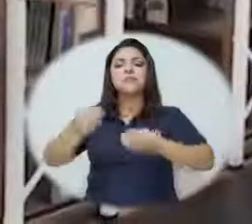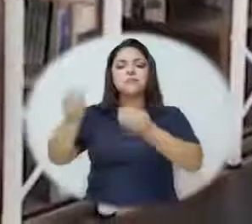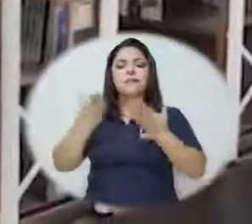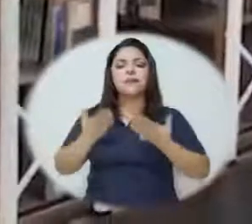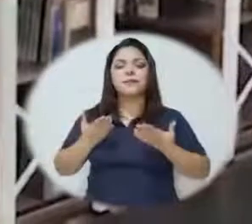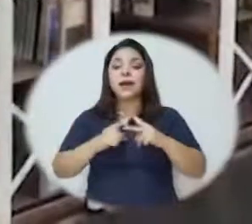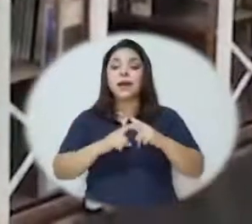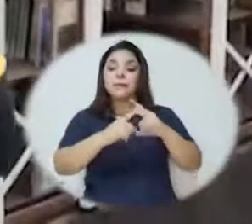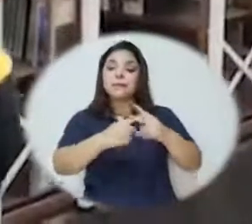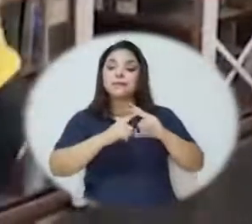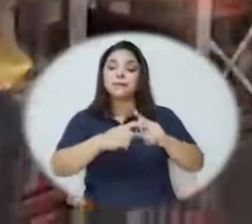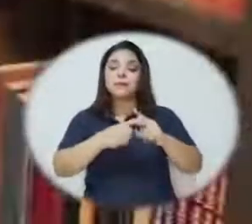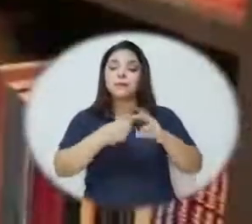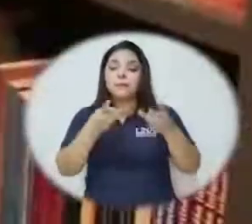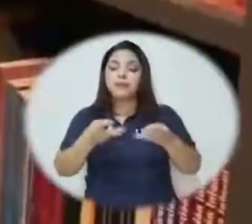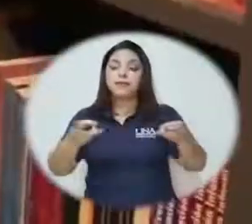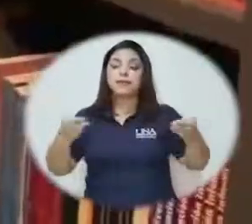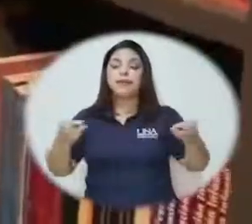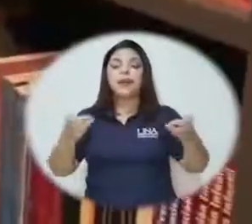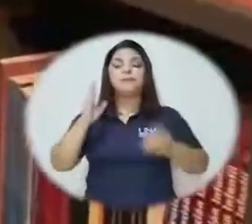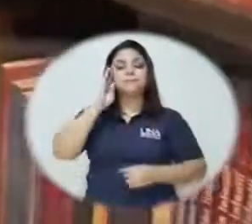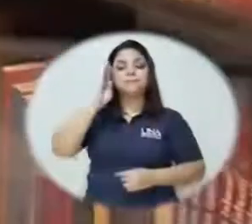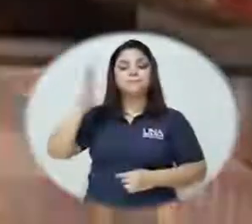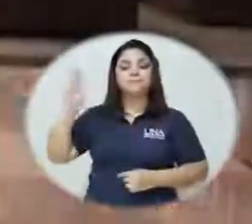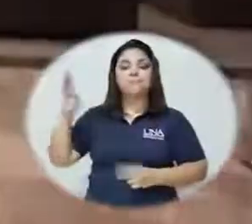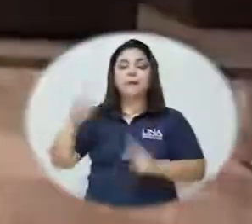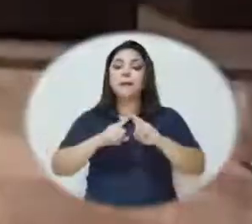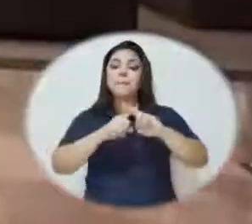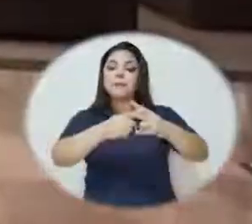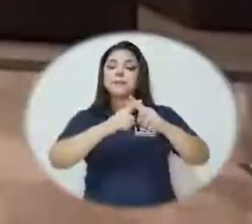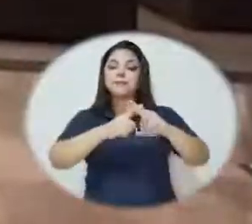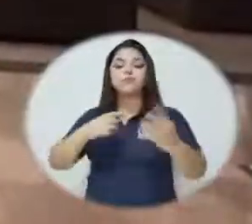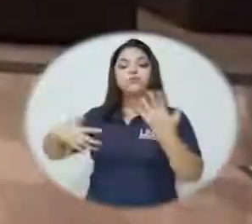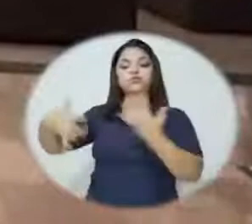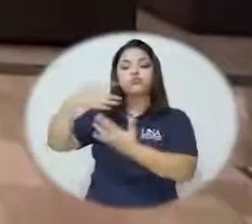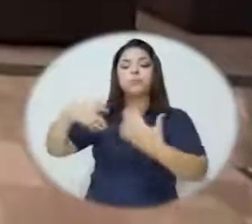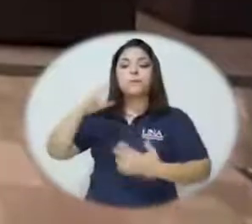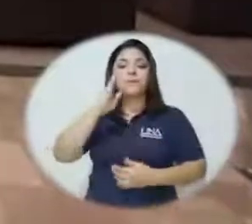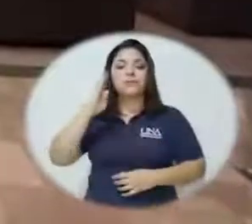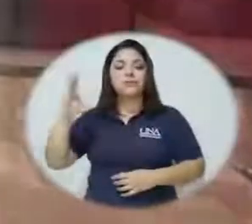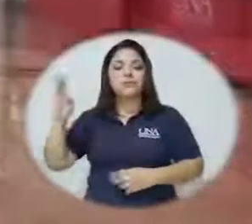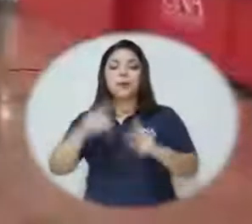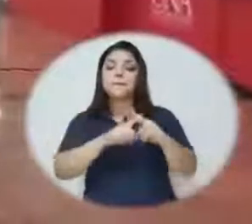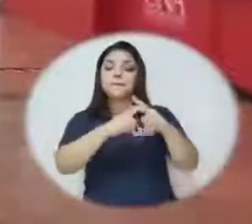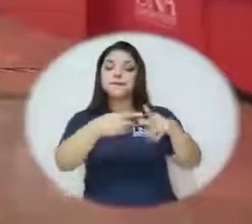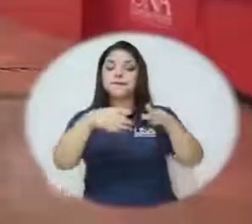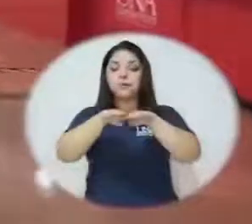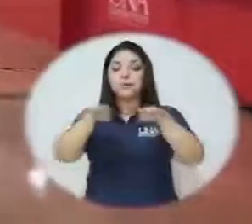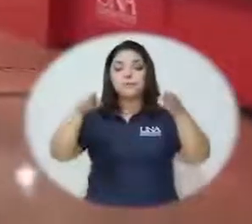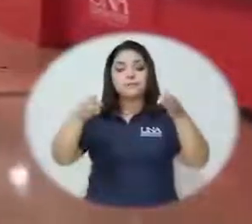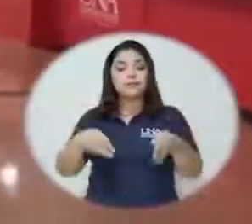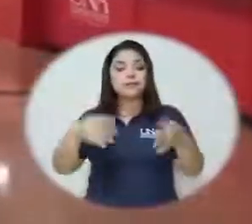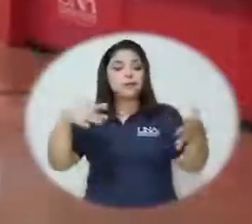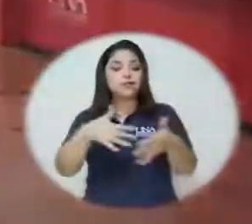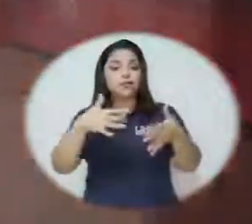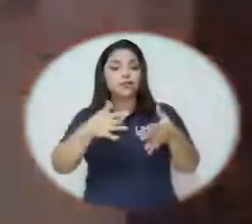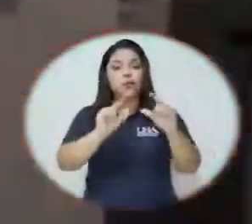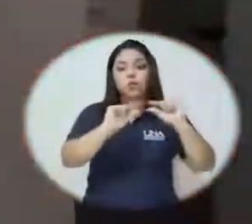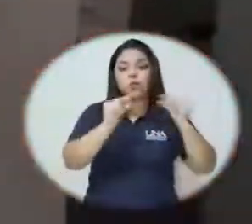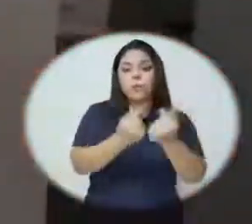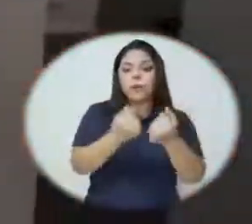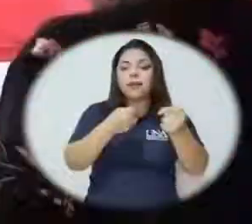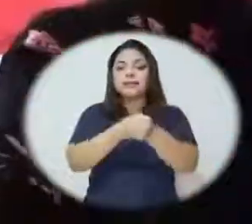Préstamo de material bibliográfico, préstamo interbibliotecario, préstamo de mesas para estudio